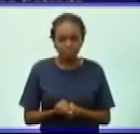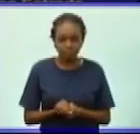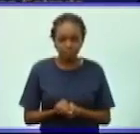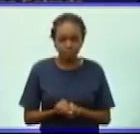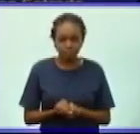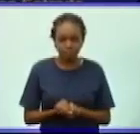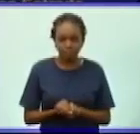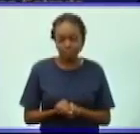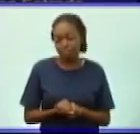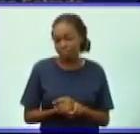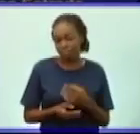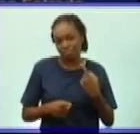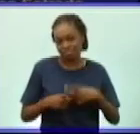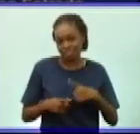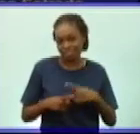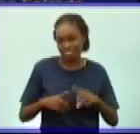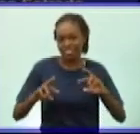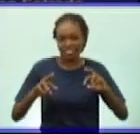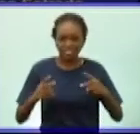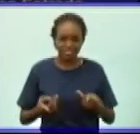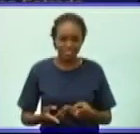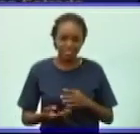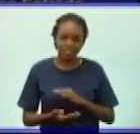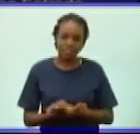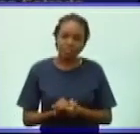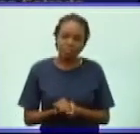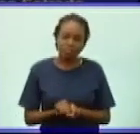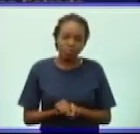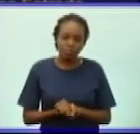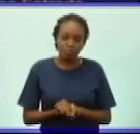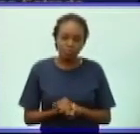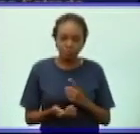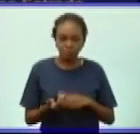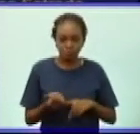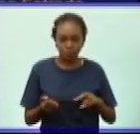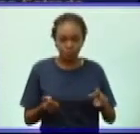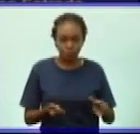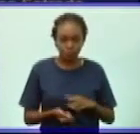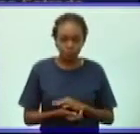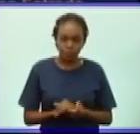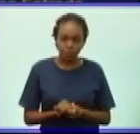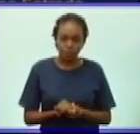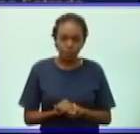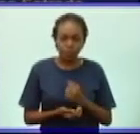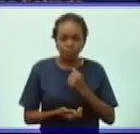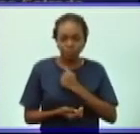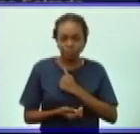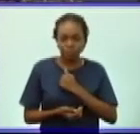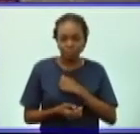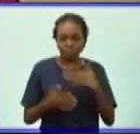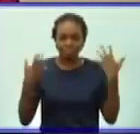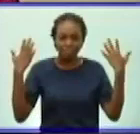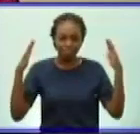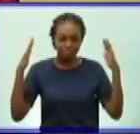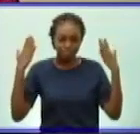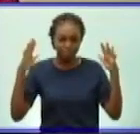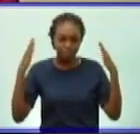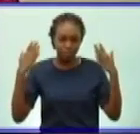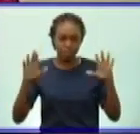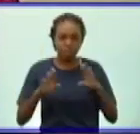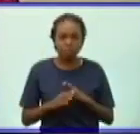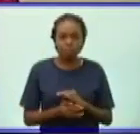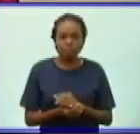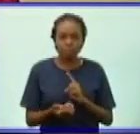y bueno, las demás se repiten las otras provincias. Por lo que queremos felicitar también a